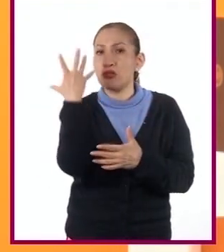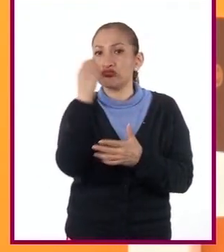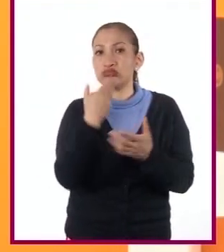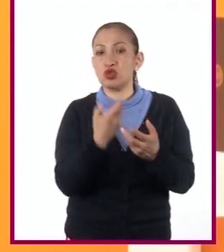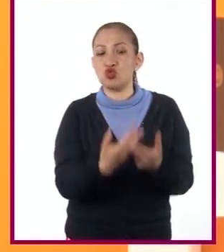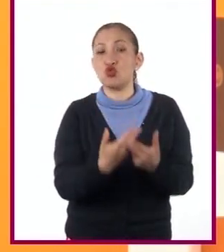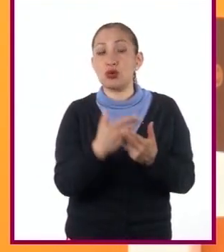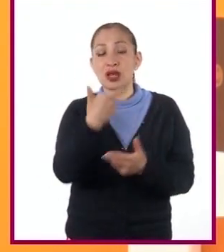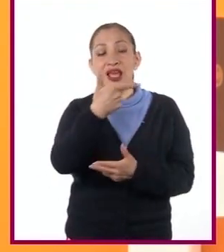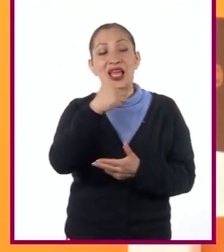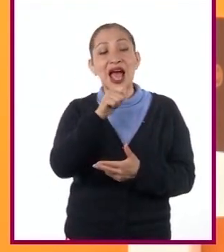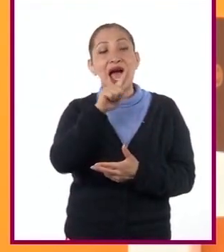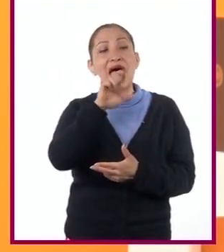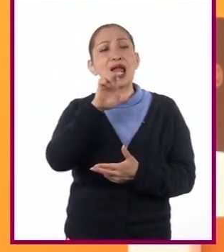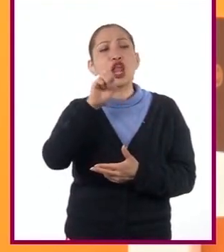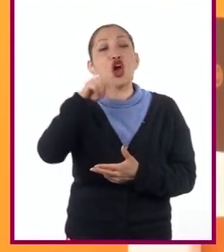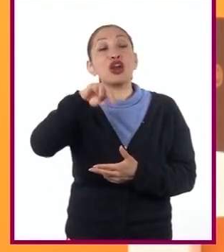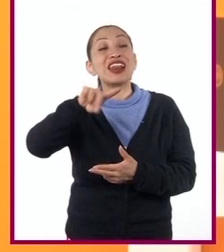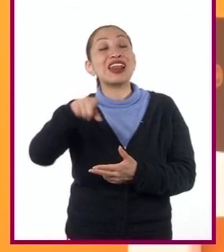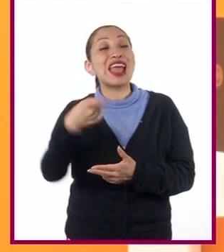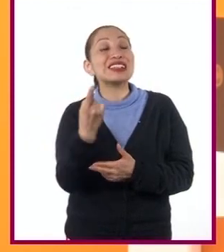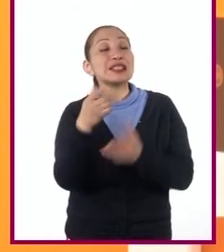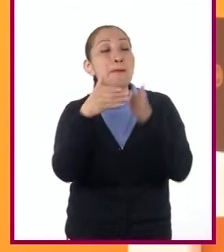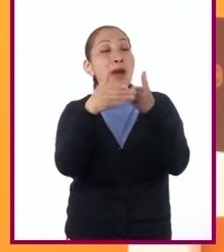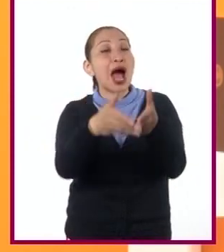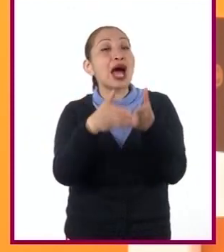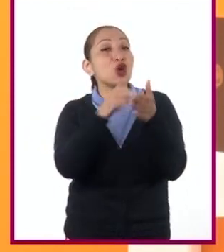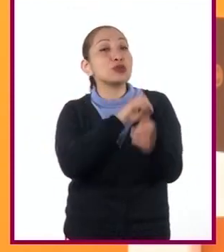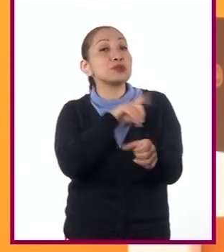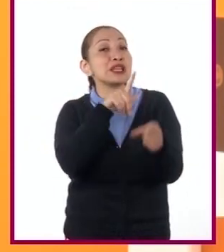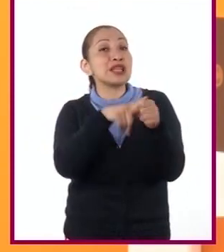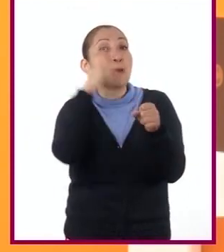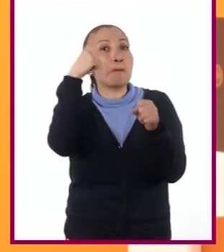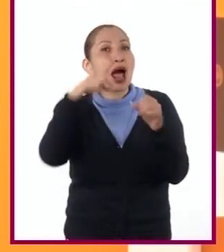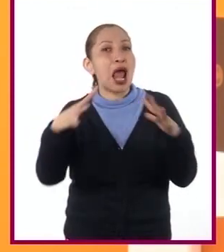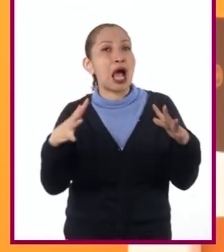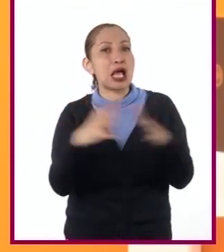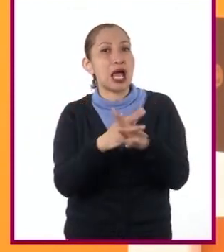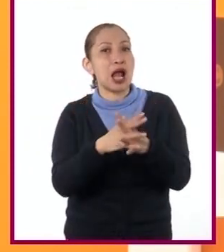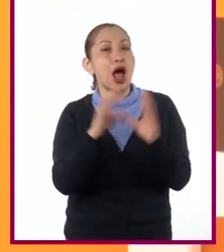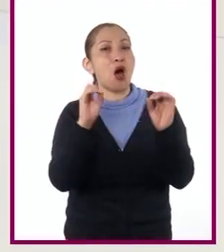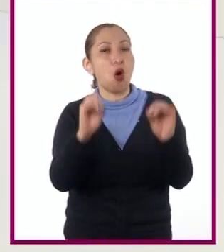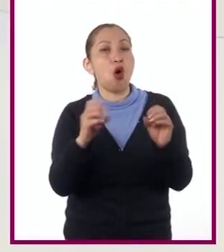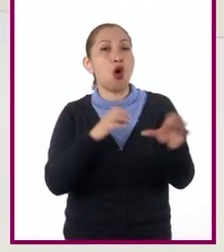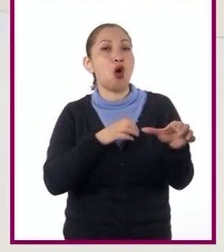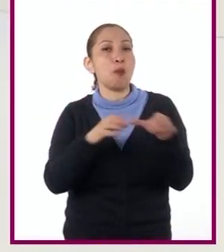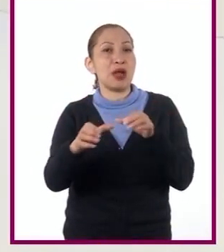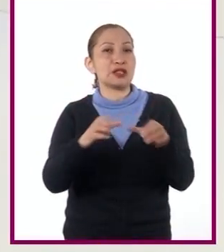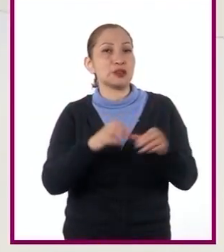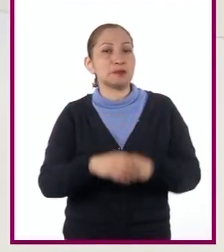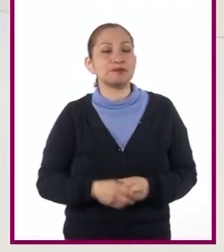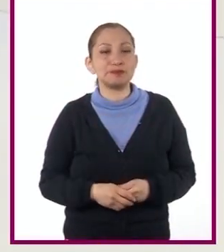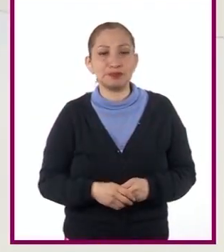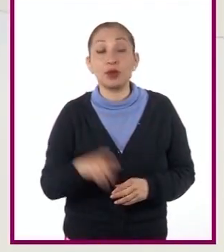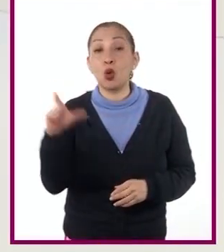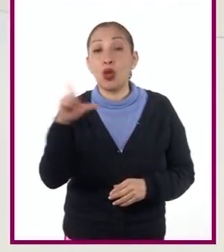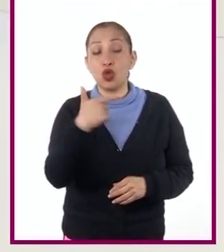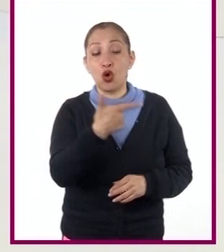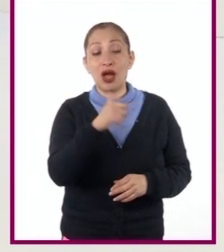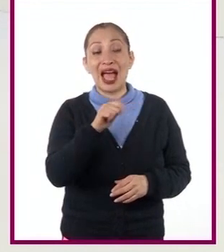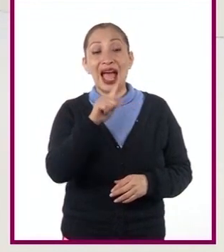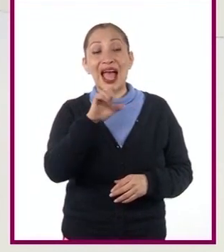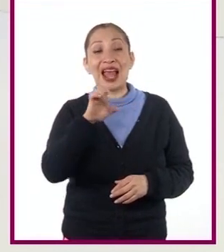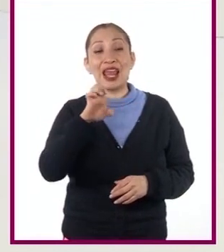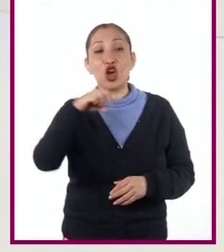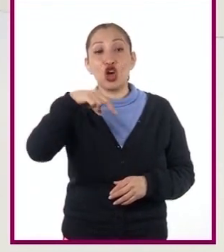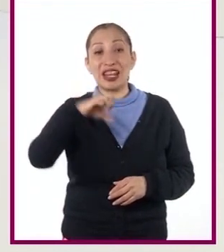que galeón es un tipo de barco especializado para la guerra o para el comercio. Cuando los galeones de